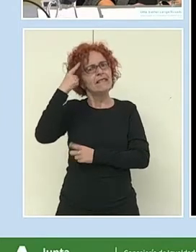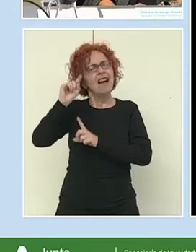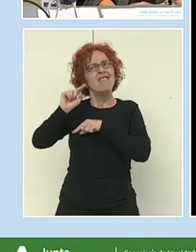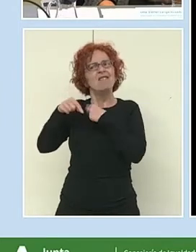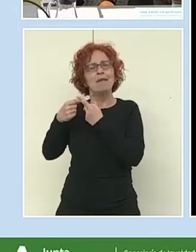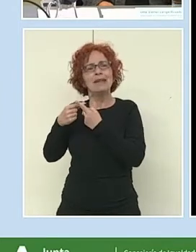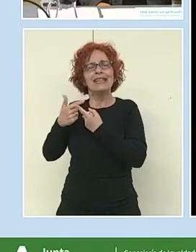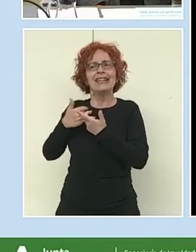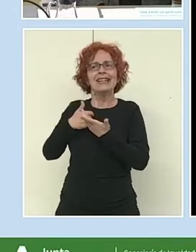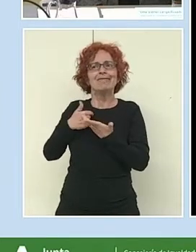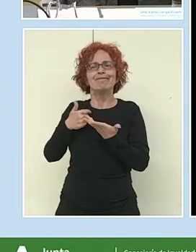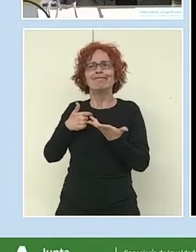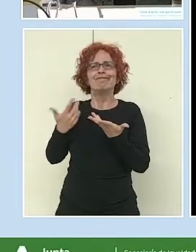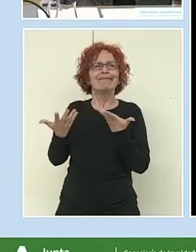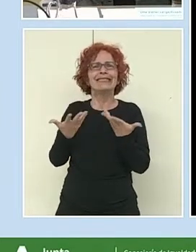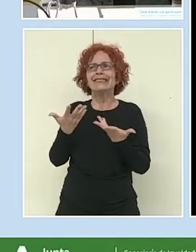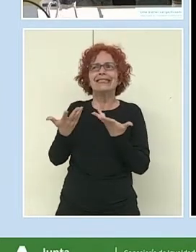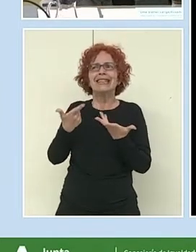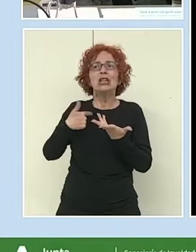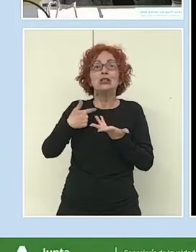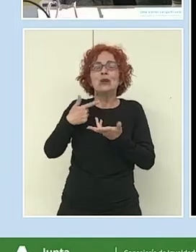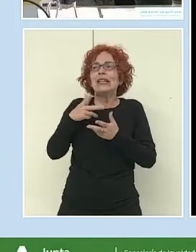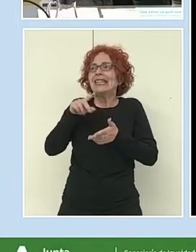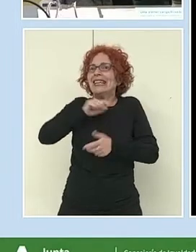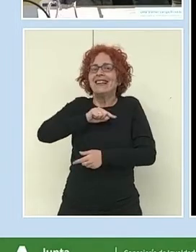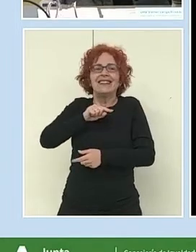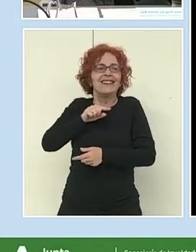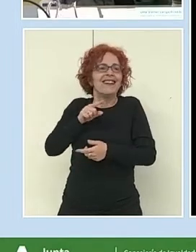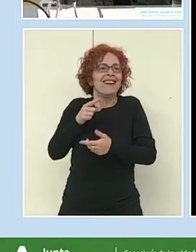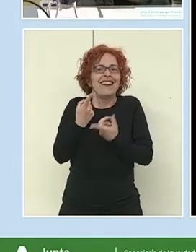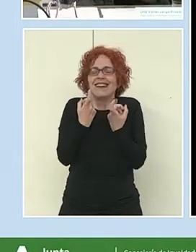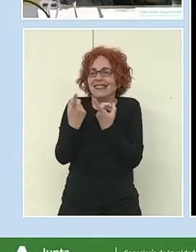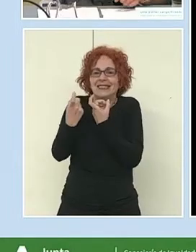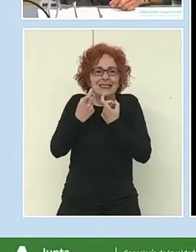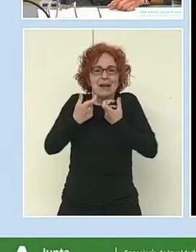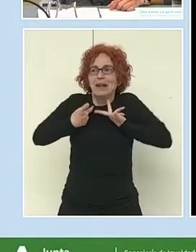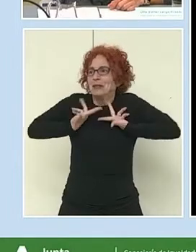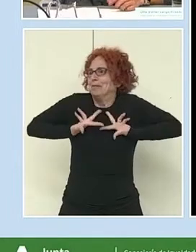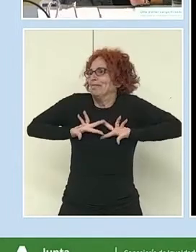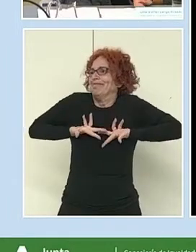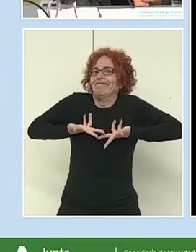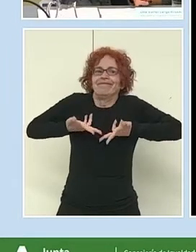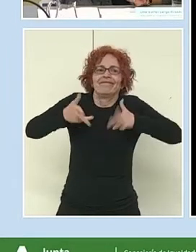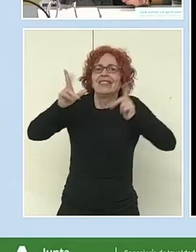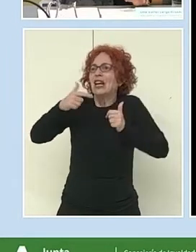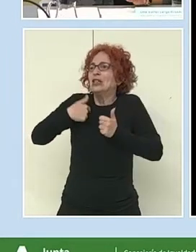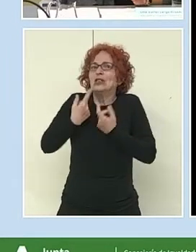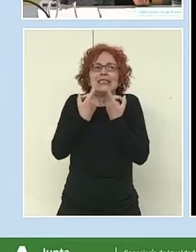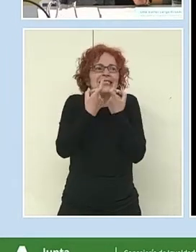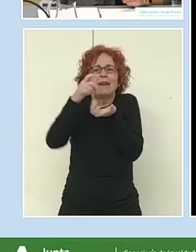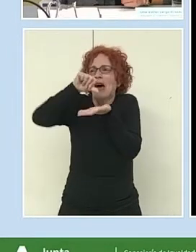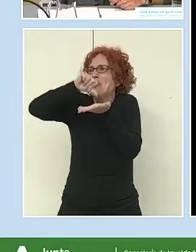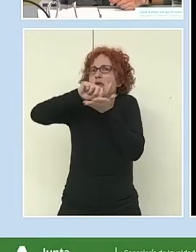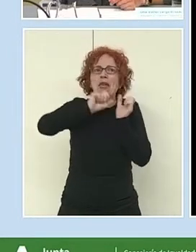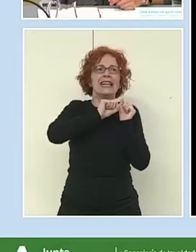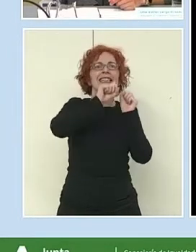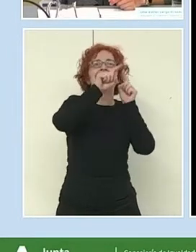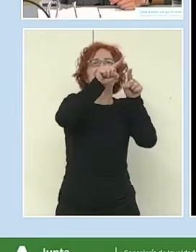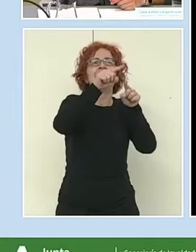y decidí a los 2 años de estudiar, de estar cursando una carrera, que me quería ir a cambiar de ciudad. Entonces elegí